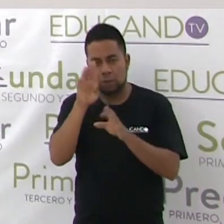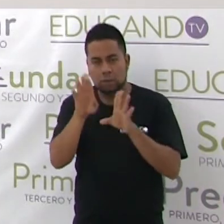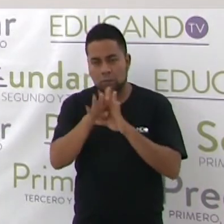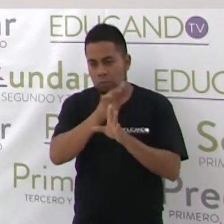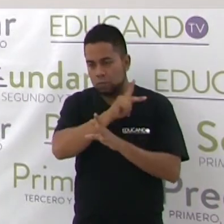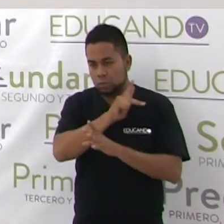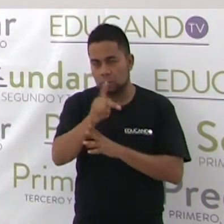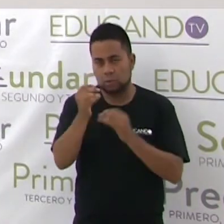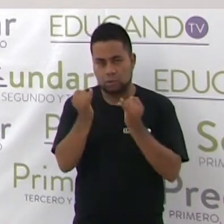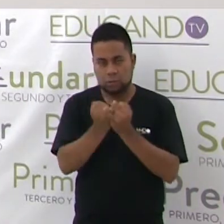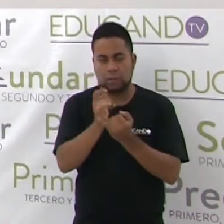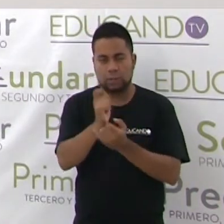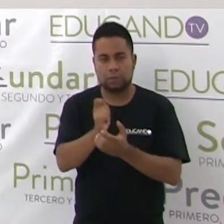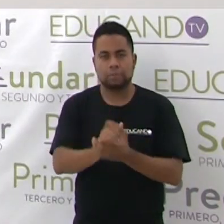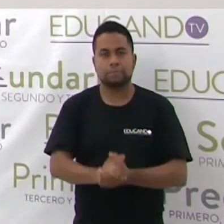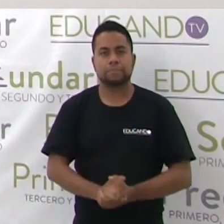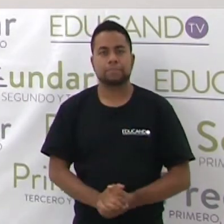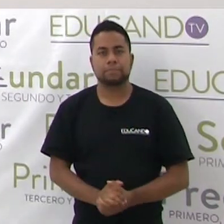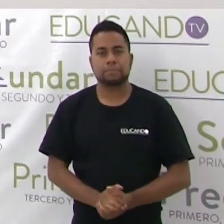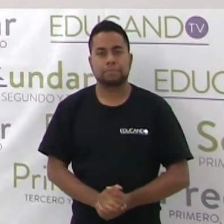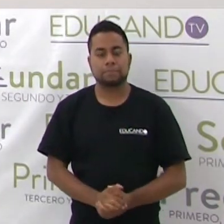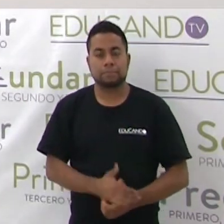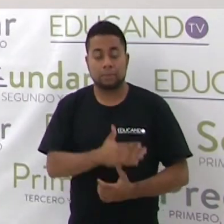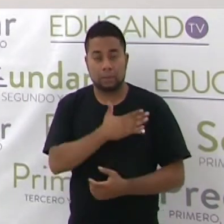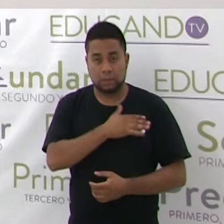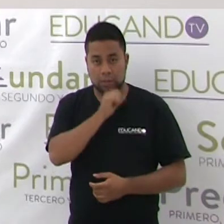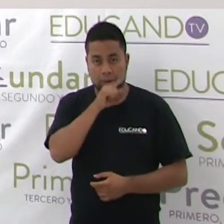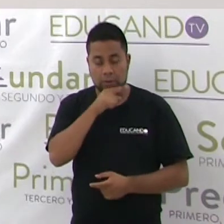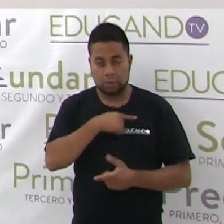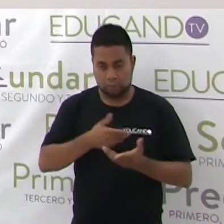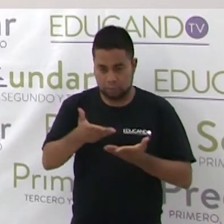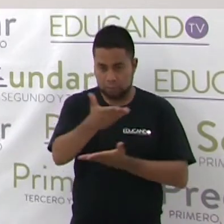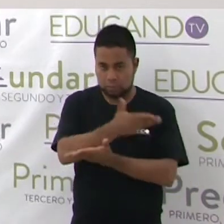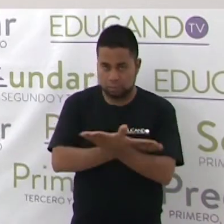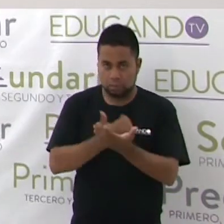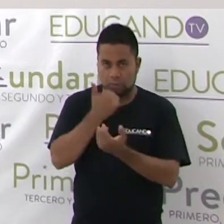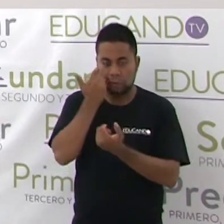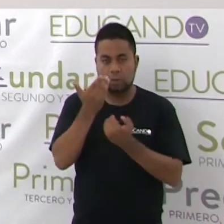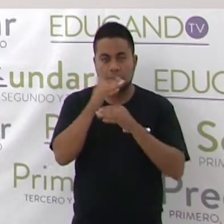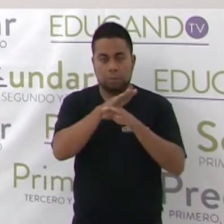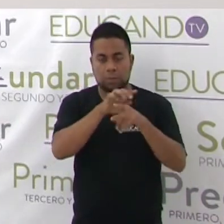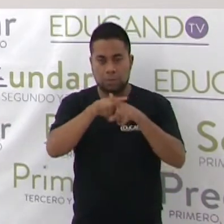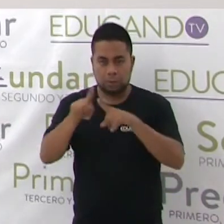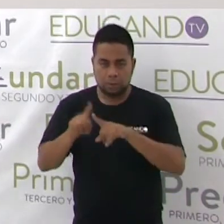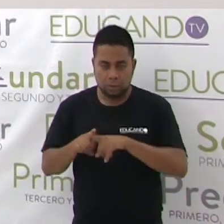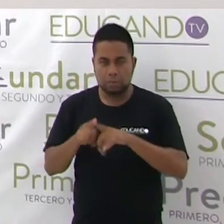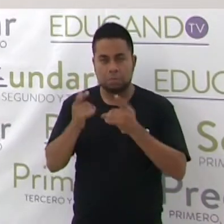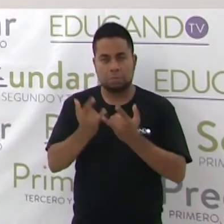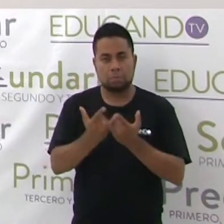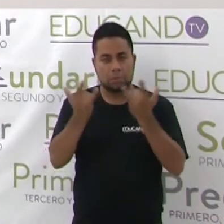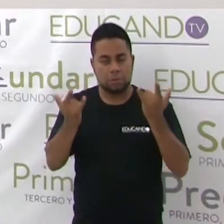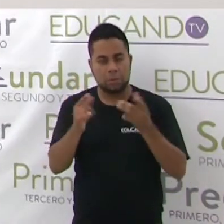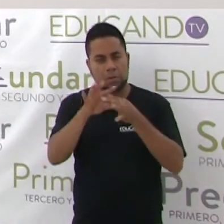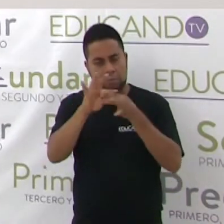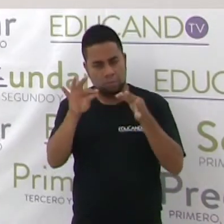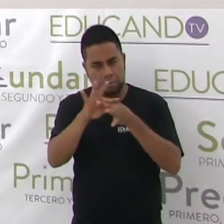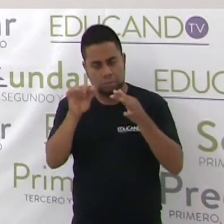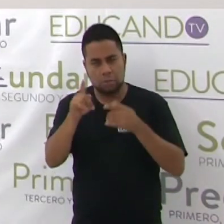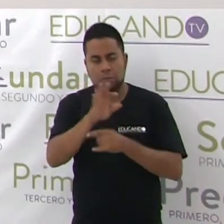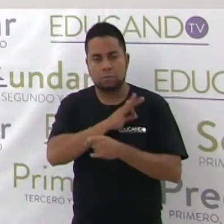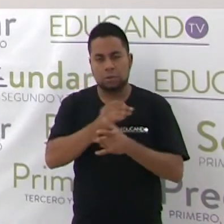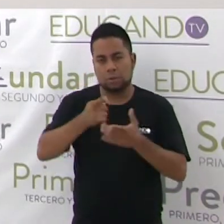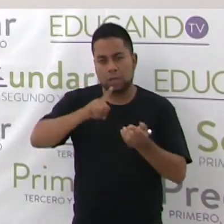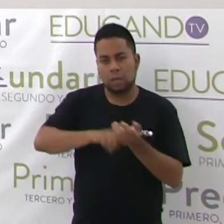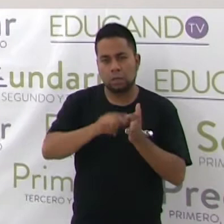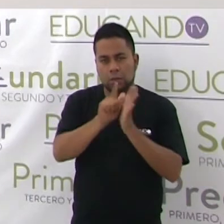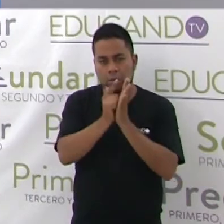de nuestras manos. Bueno, también te quiero compartir acerca de algunas leyendas y narraciones que tú puedes encontrar